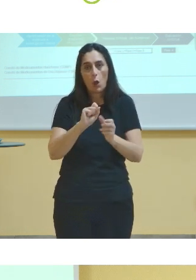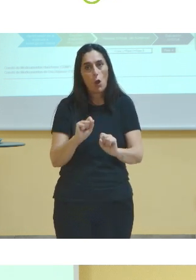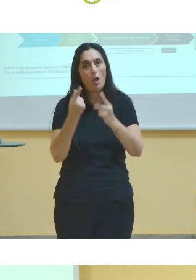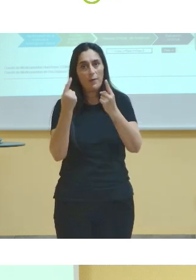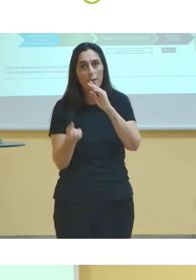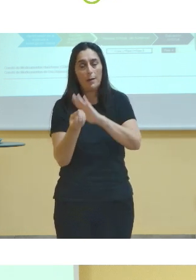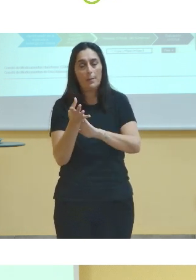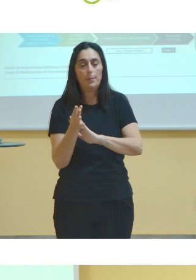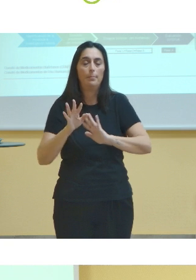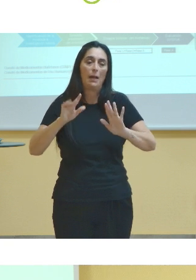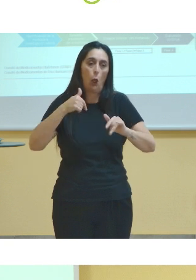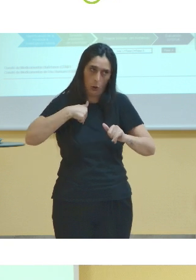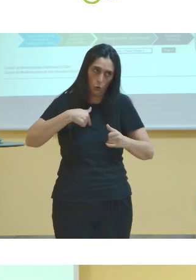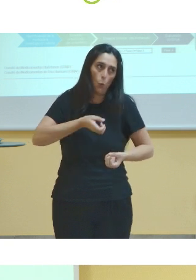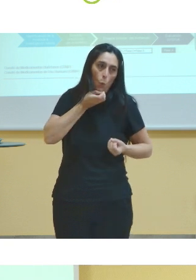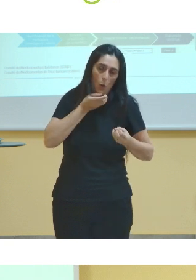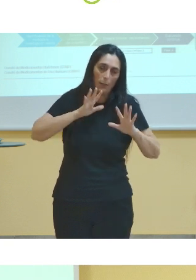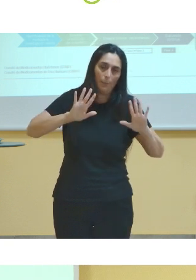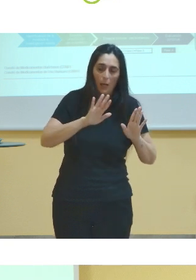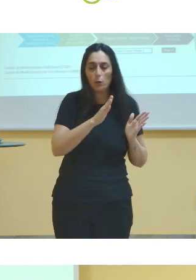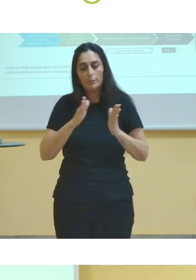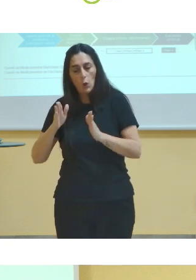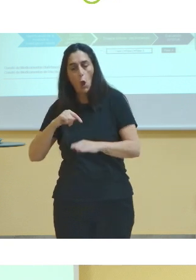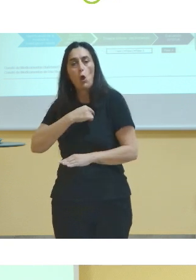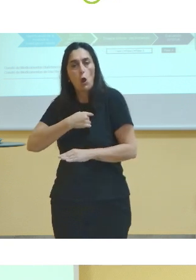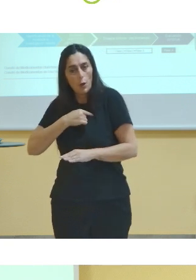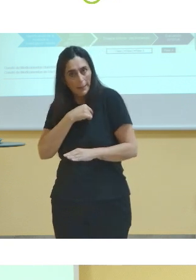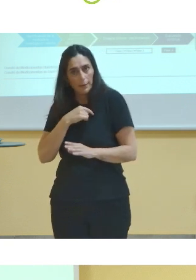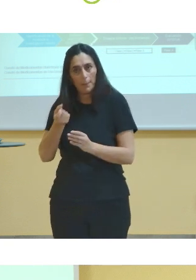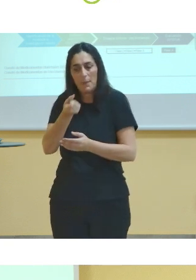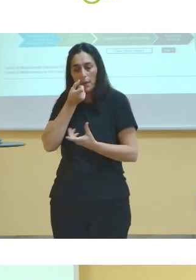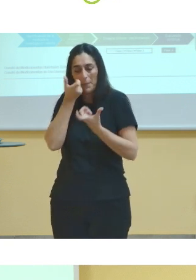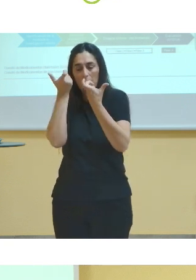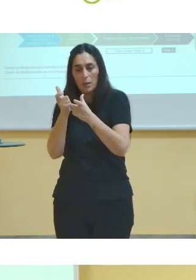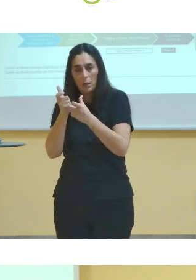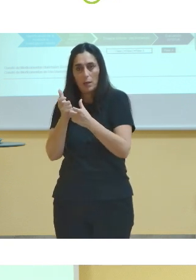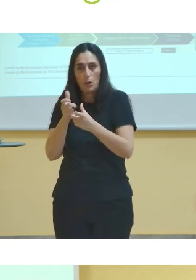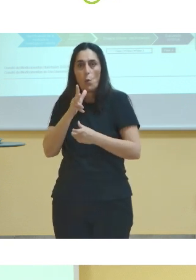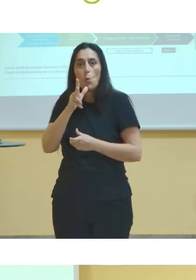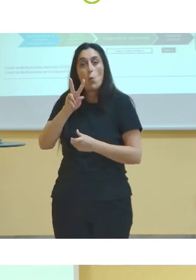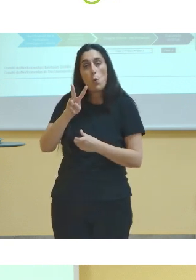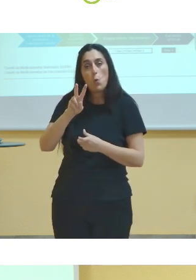cuenta aquí. Hay un comité de medicamentos huérfanos, es decir, que la parte de huérfanos tiene también su propia,